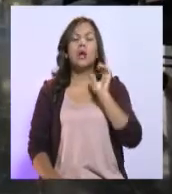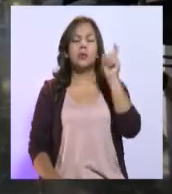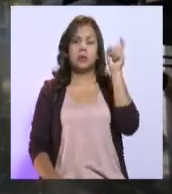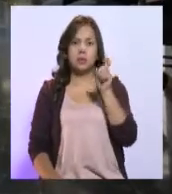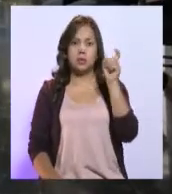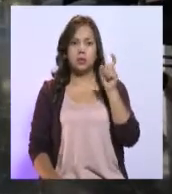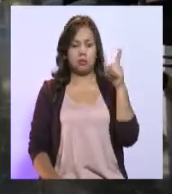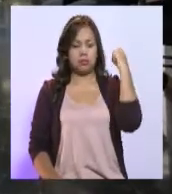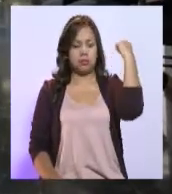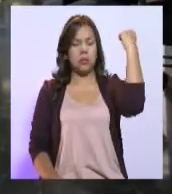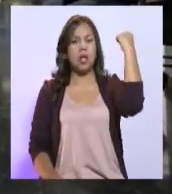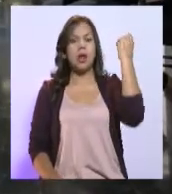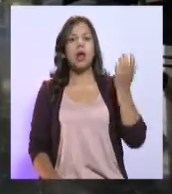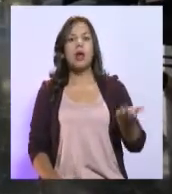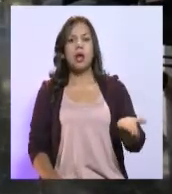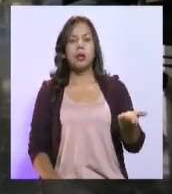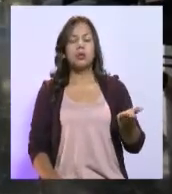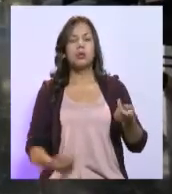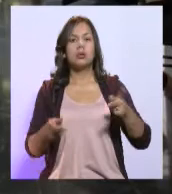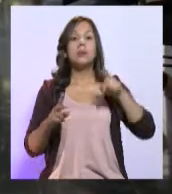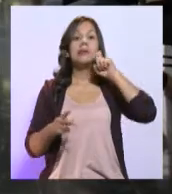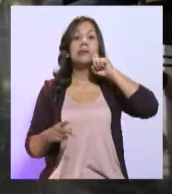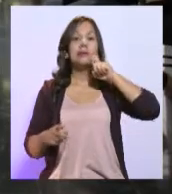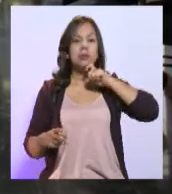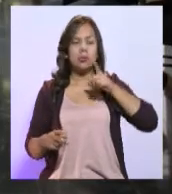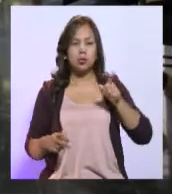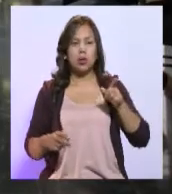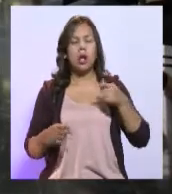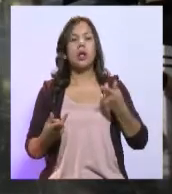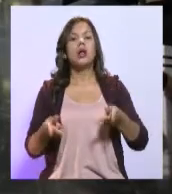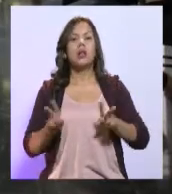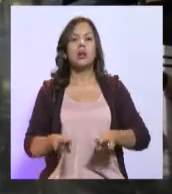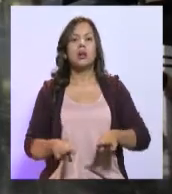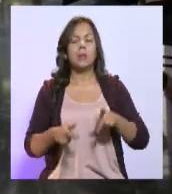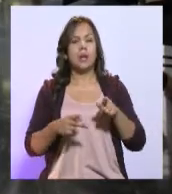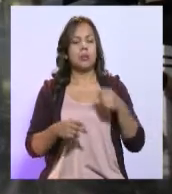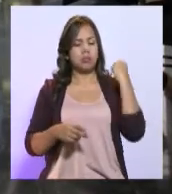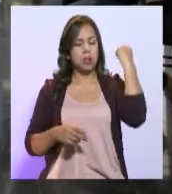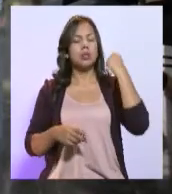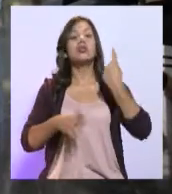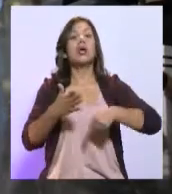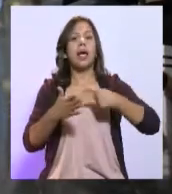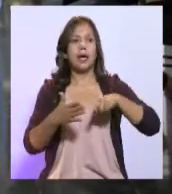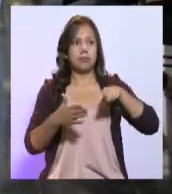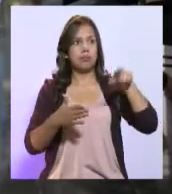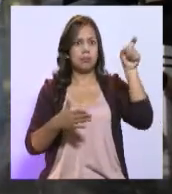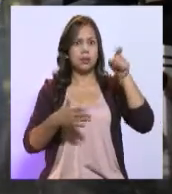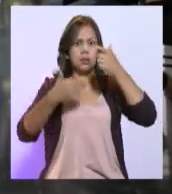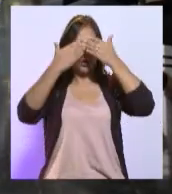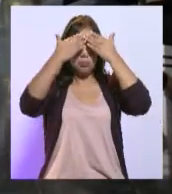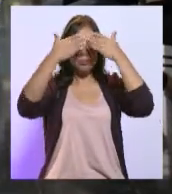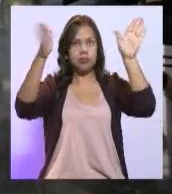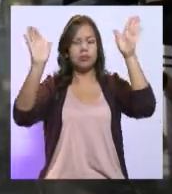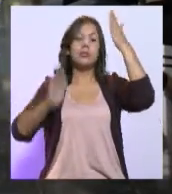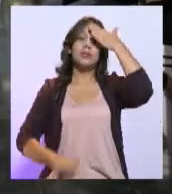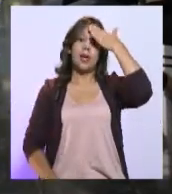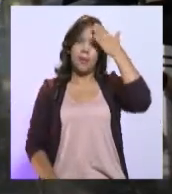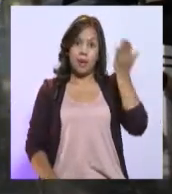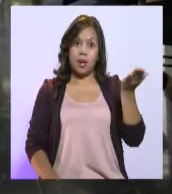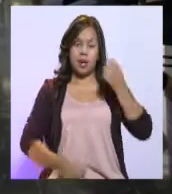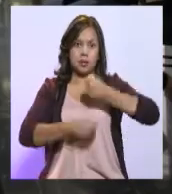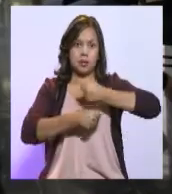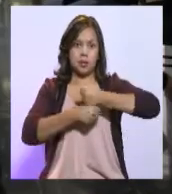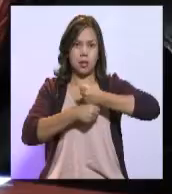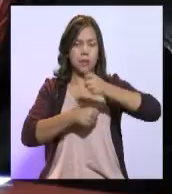cuáles son sus derechos en el tema sexual y reproductivo y que obviamente nosotros trabajemos en aquello con las